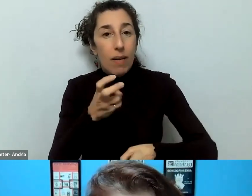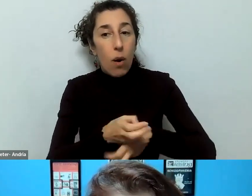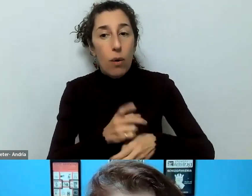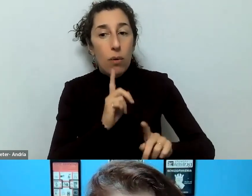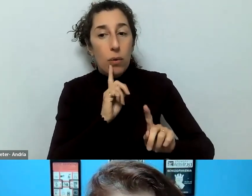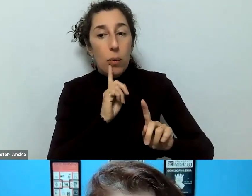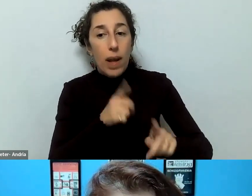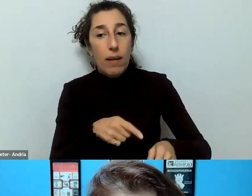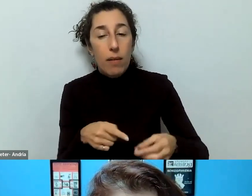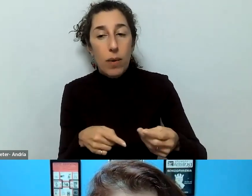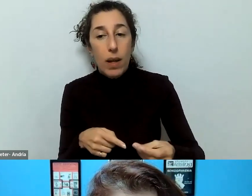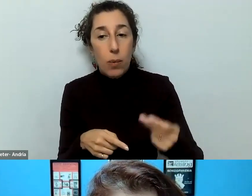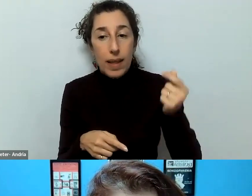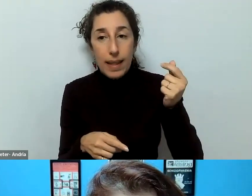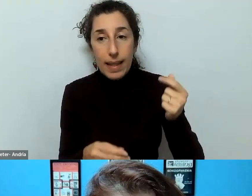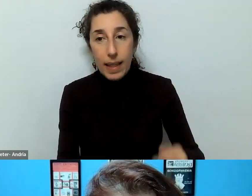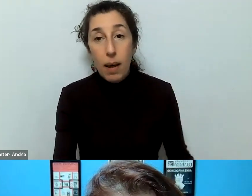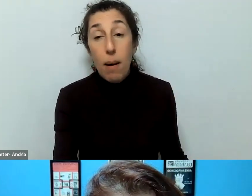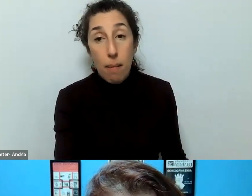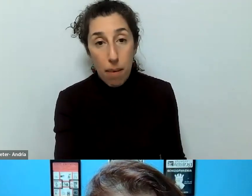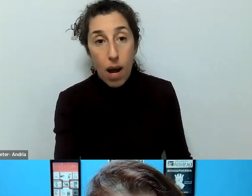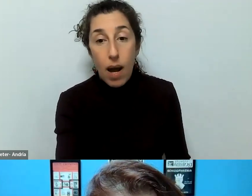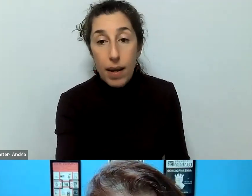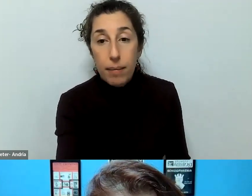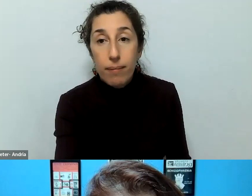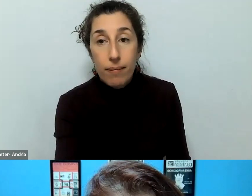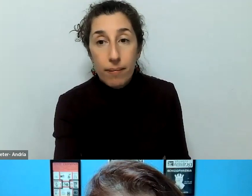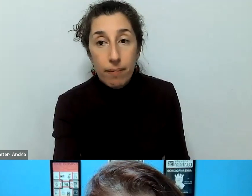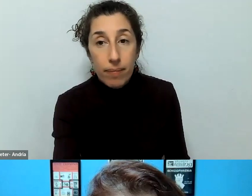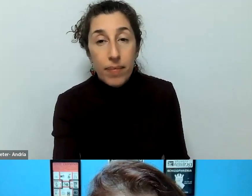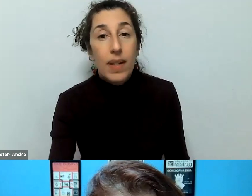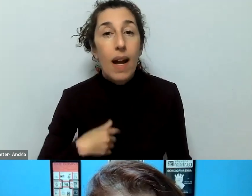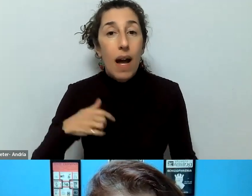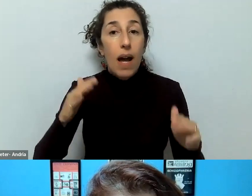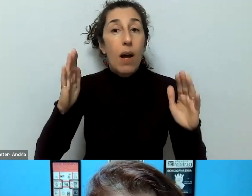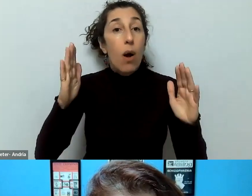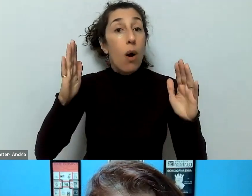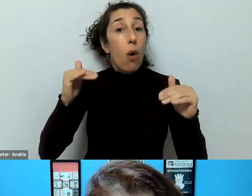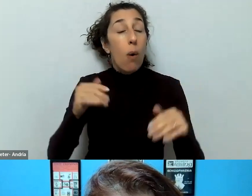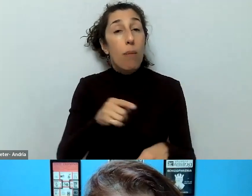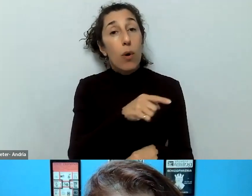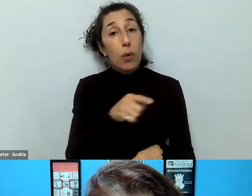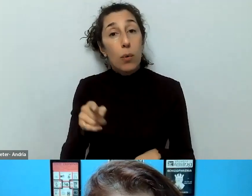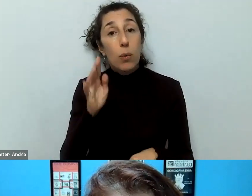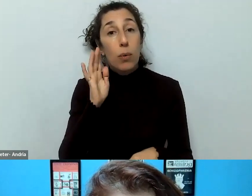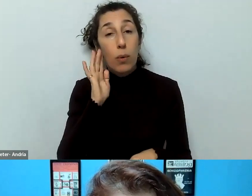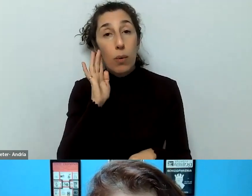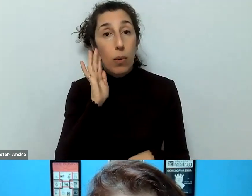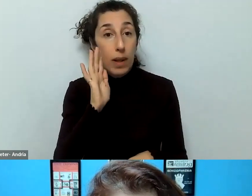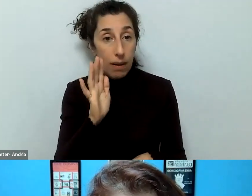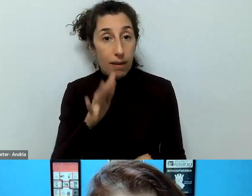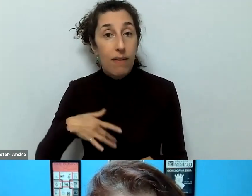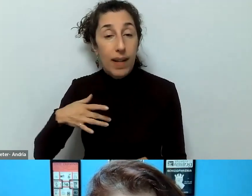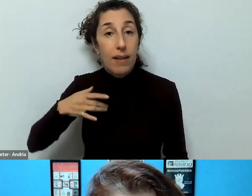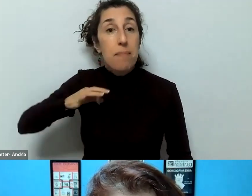Entonces, es difícil contestar eso brevemente, pero quiero que las